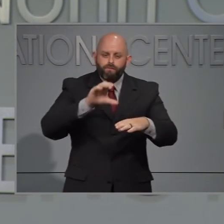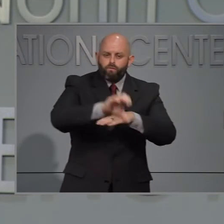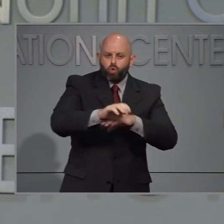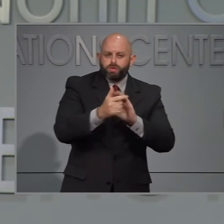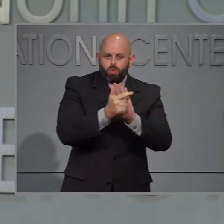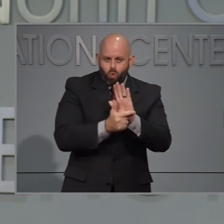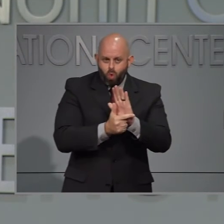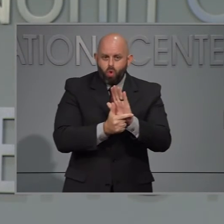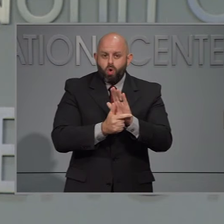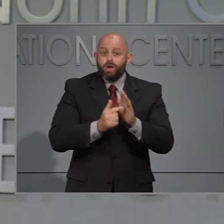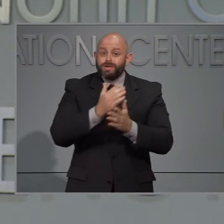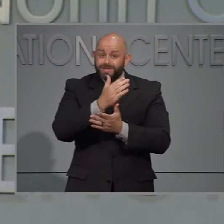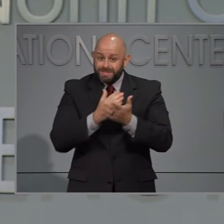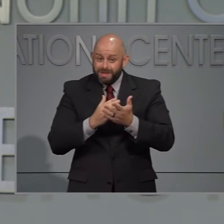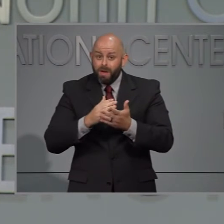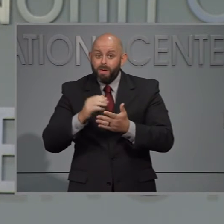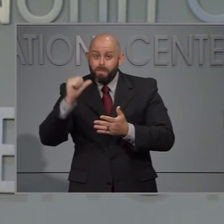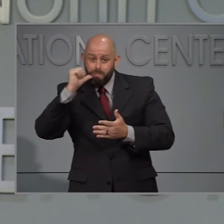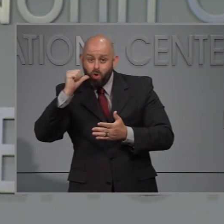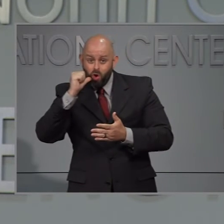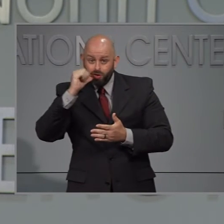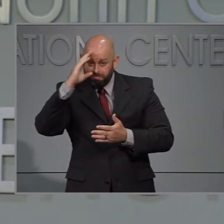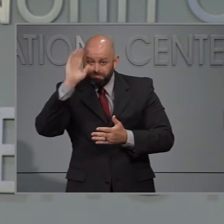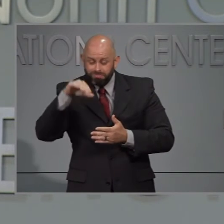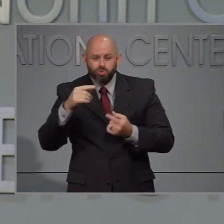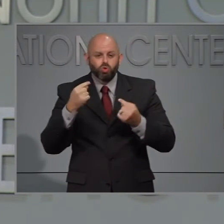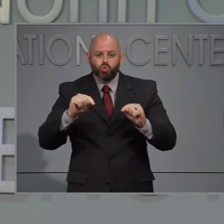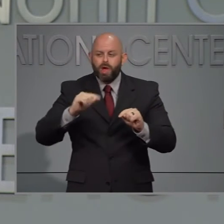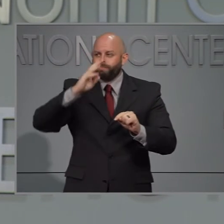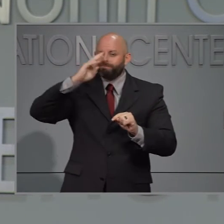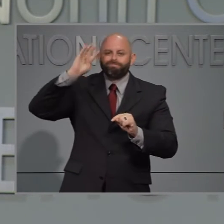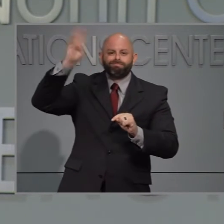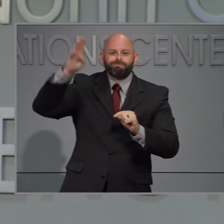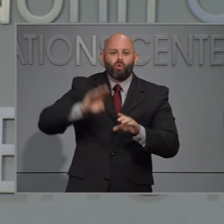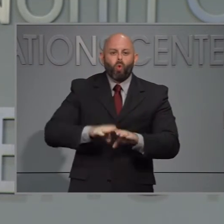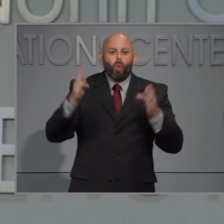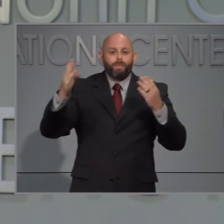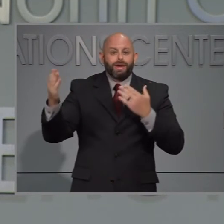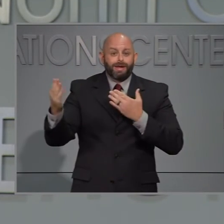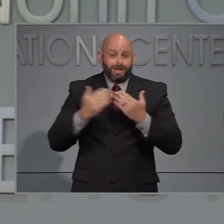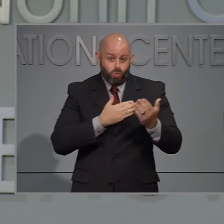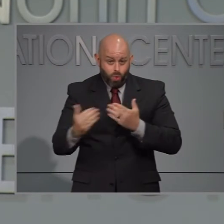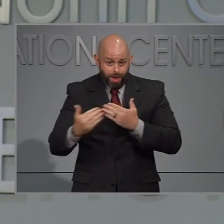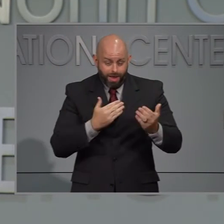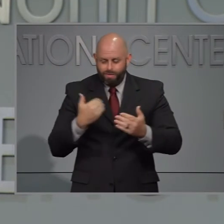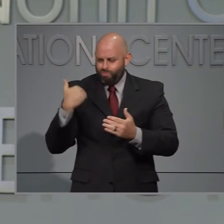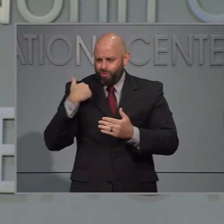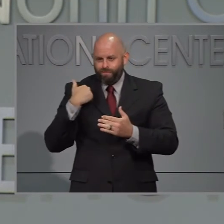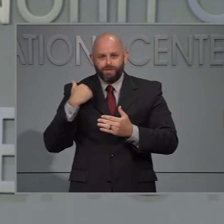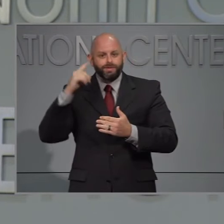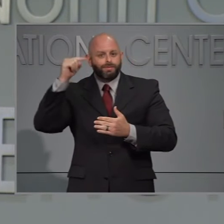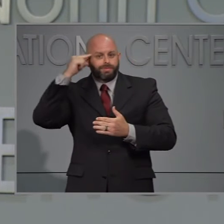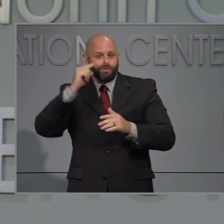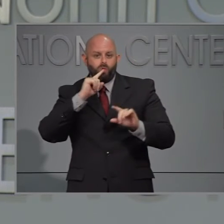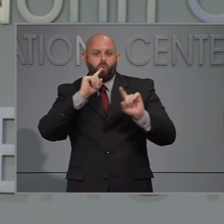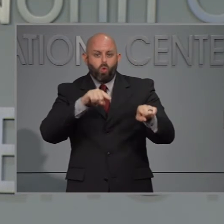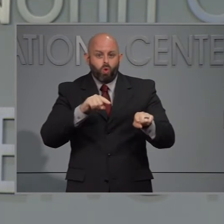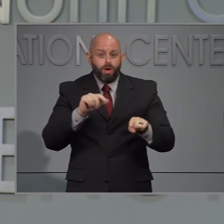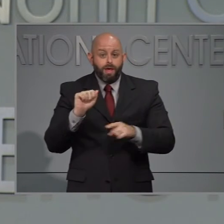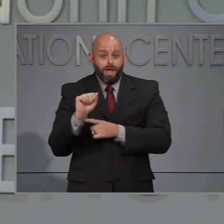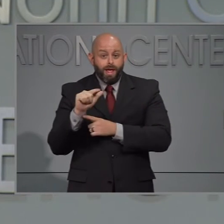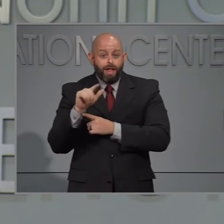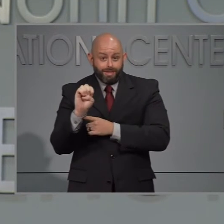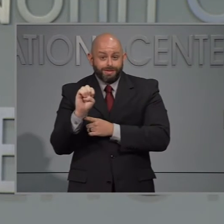bares que han tratado de abrir infringiendo la orden ejecutiva anterior y ellos